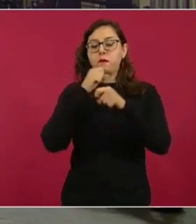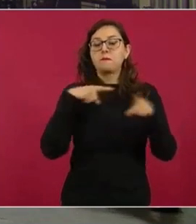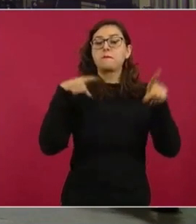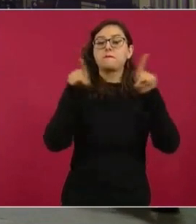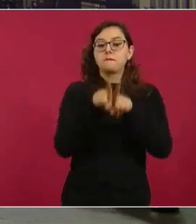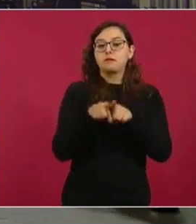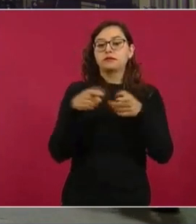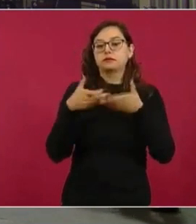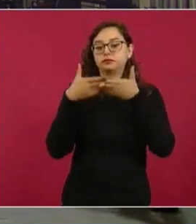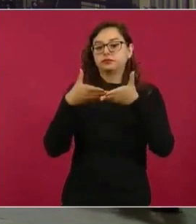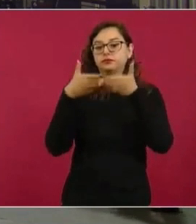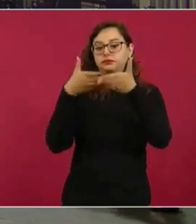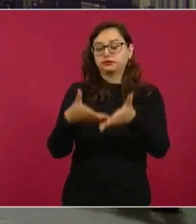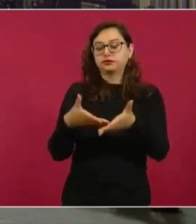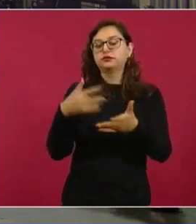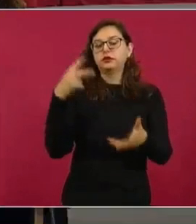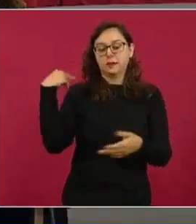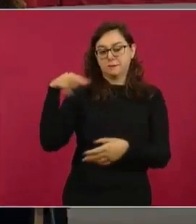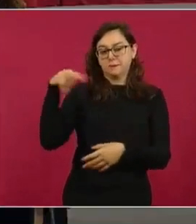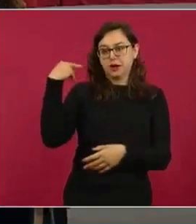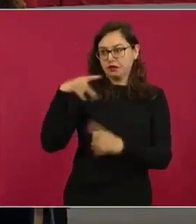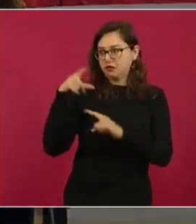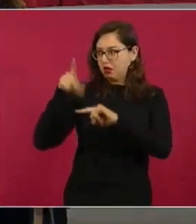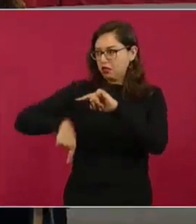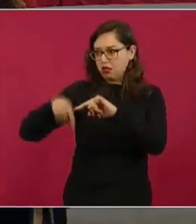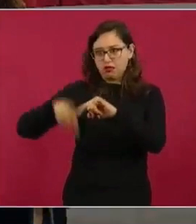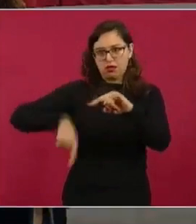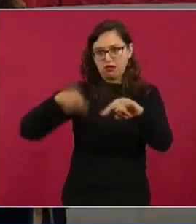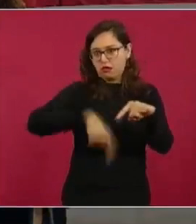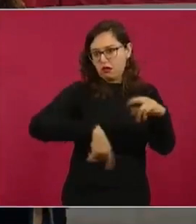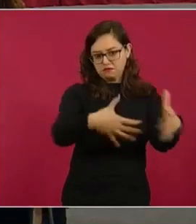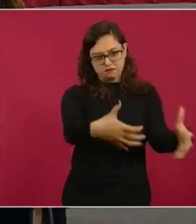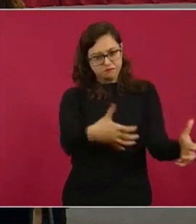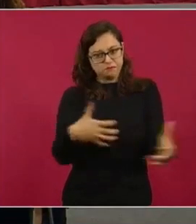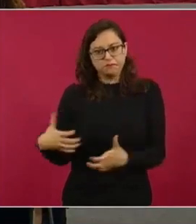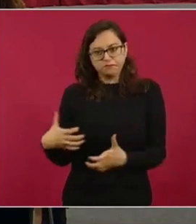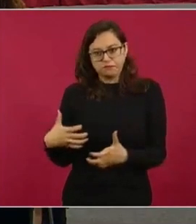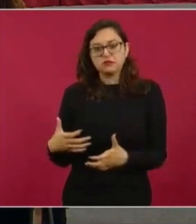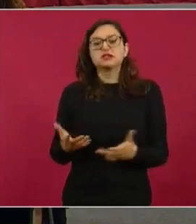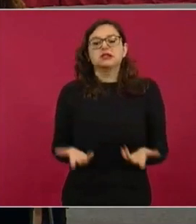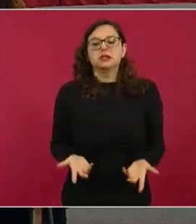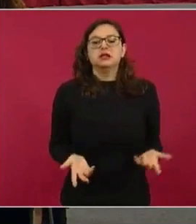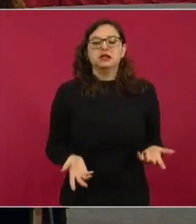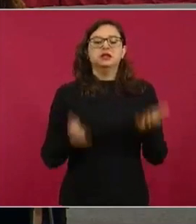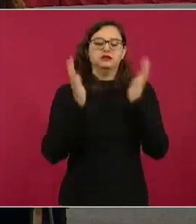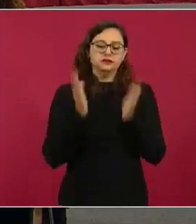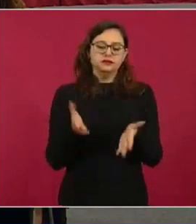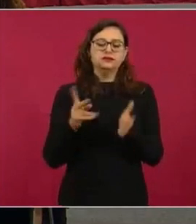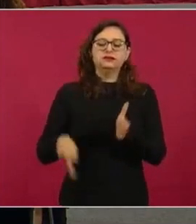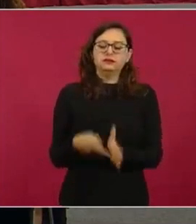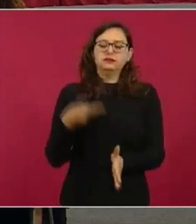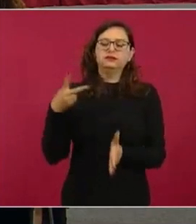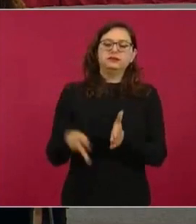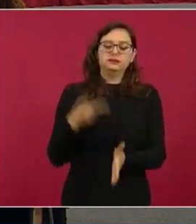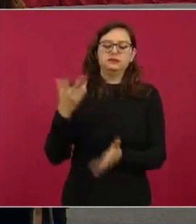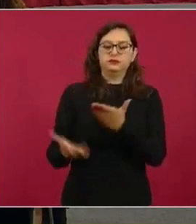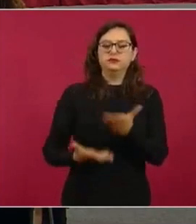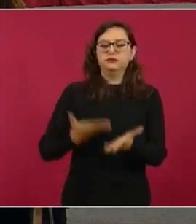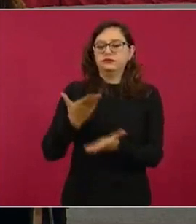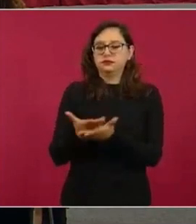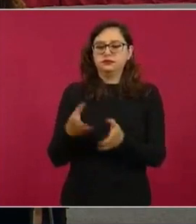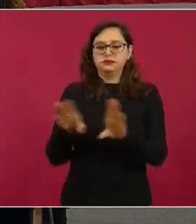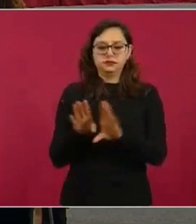Veracruz. Esto tiene que ver precisamente, presidente, con lo que ya se ha planteado aquí, que se descubrió esto de pues la